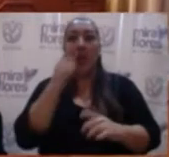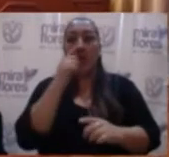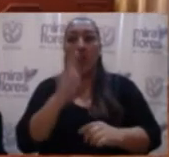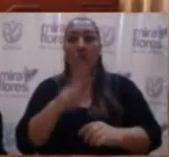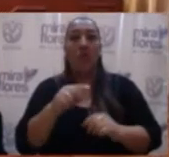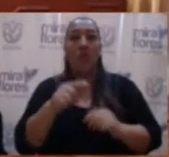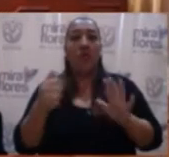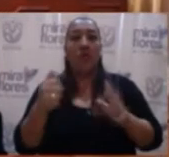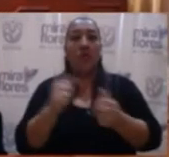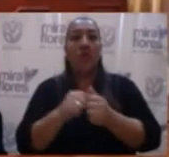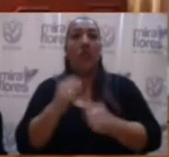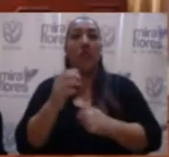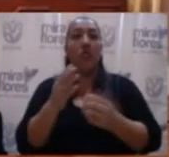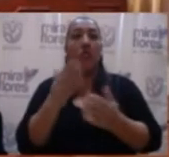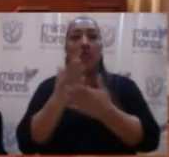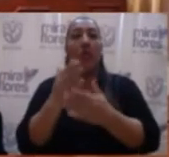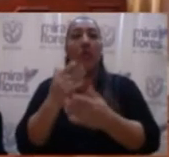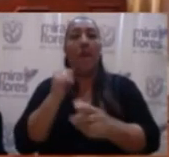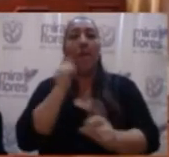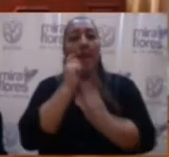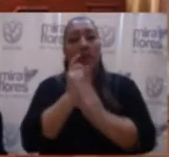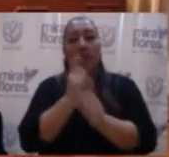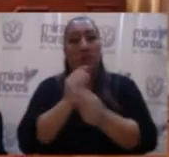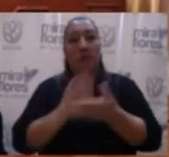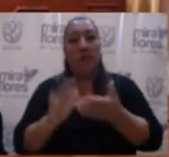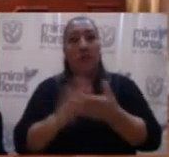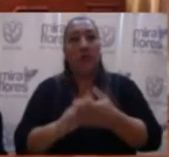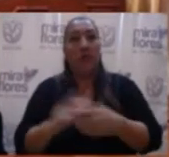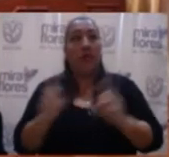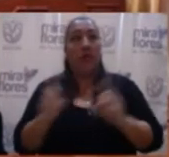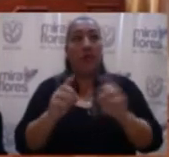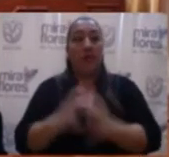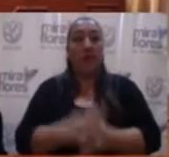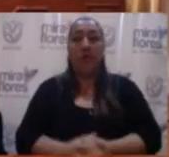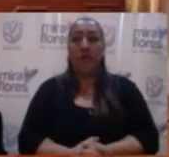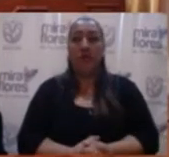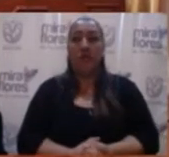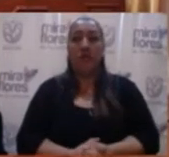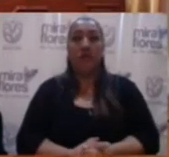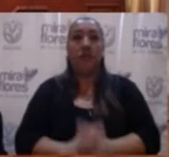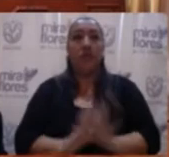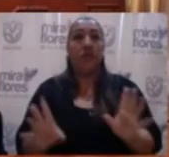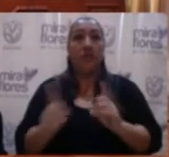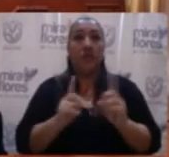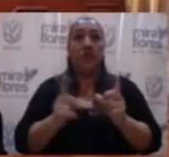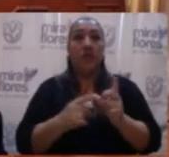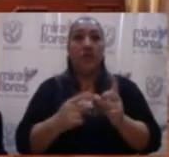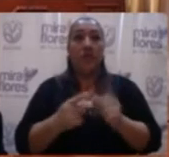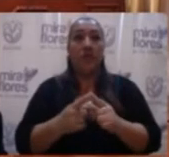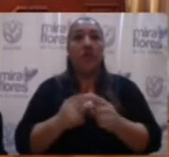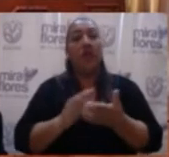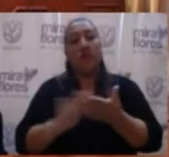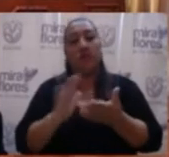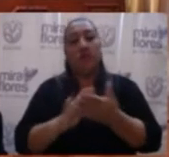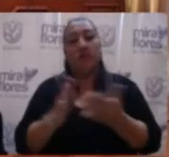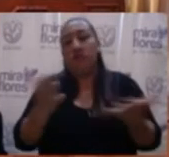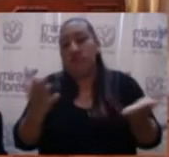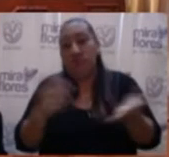de agosto de 2017 por motivos personales. Al debate. No tenemos debate tampoco. Es una